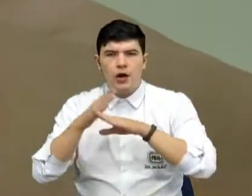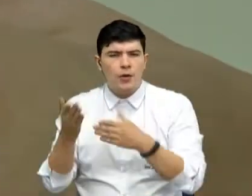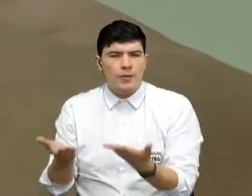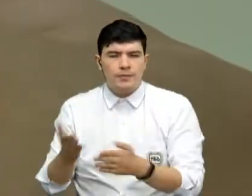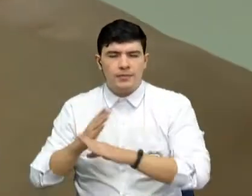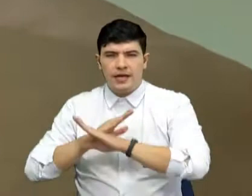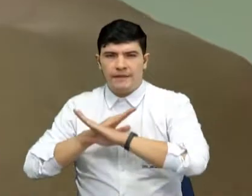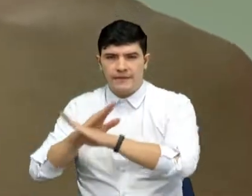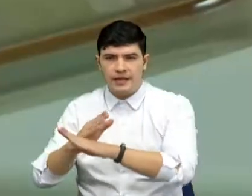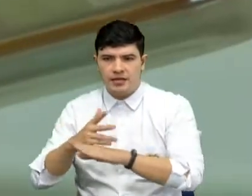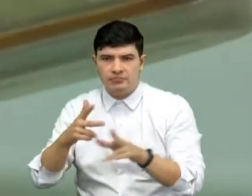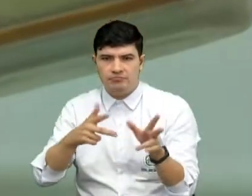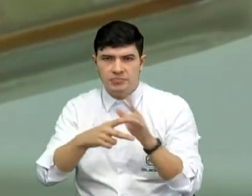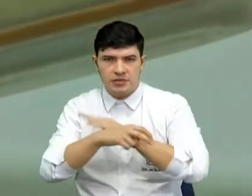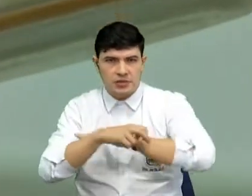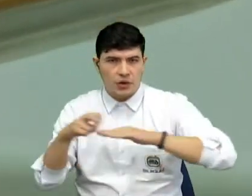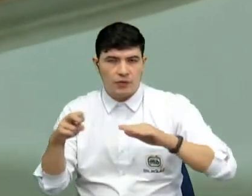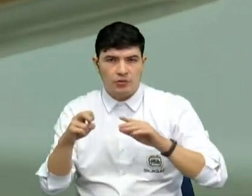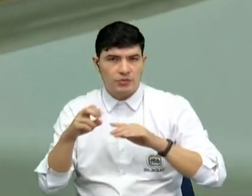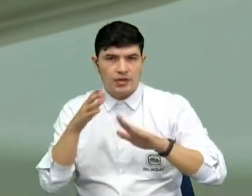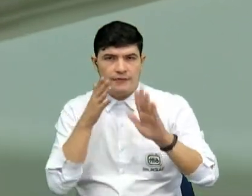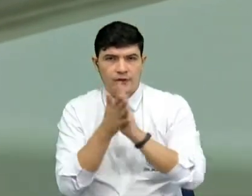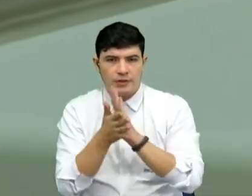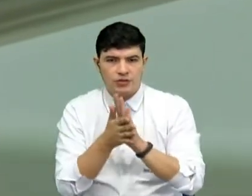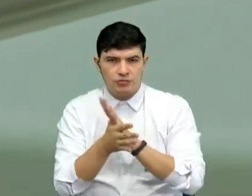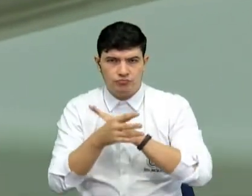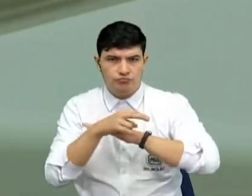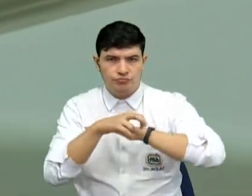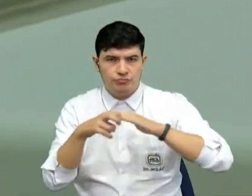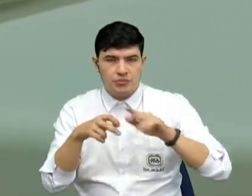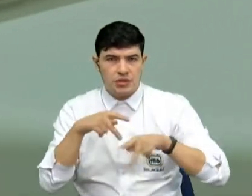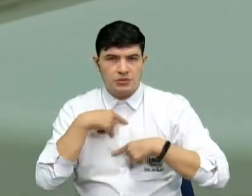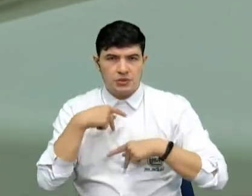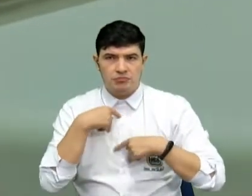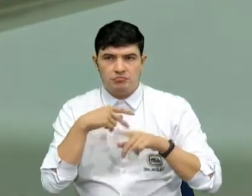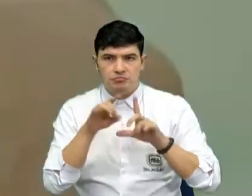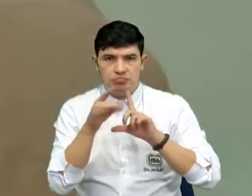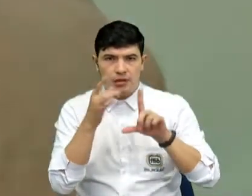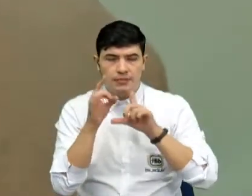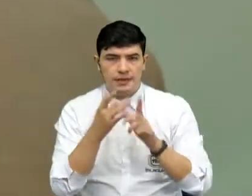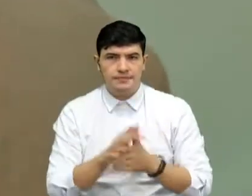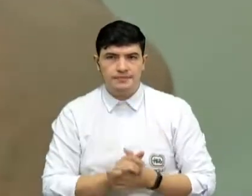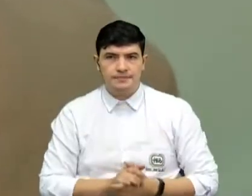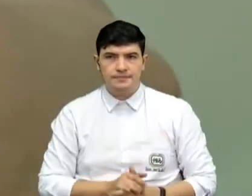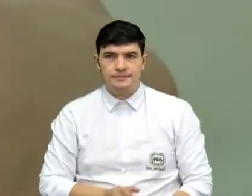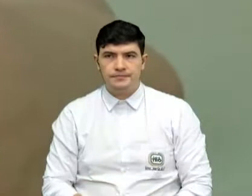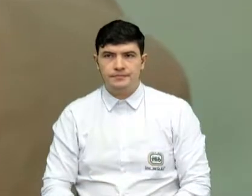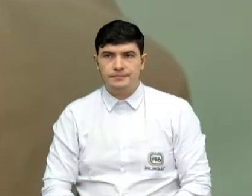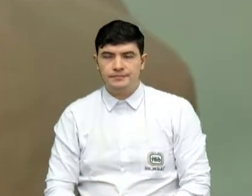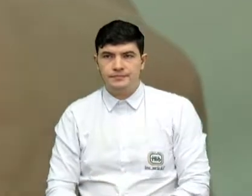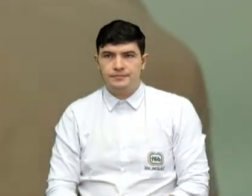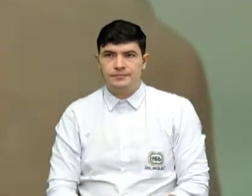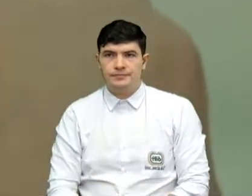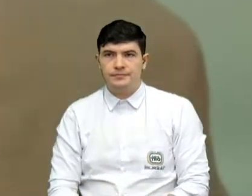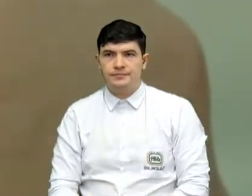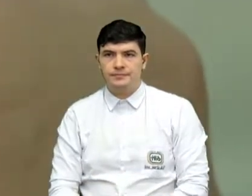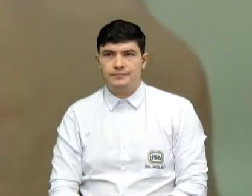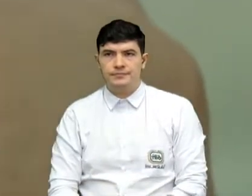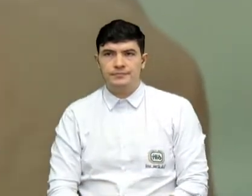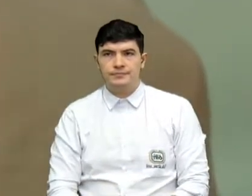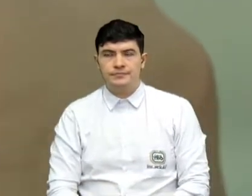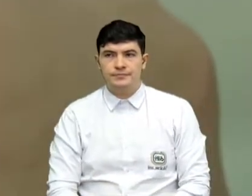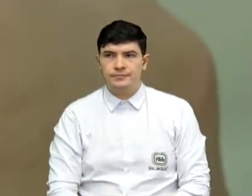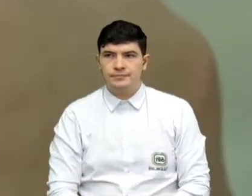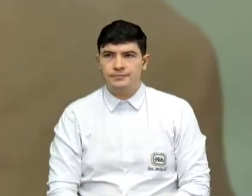Durante lo corrido del 2020 se ha presentado un incremento en el delito de suplantación de sitios web del 363%,